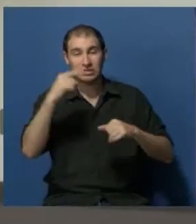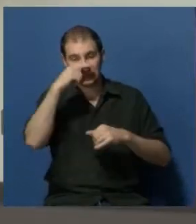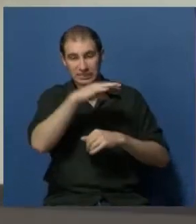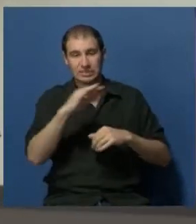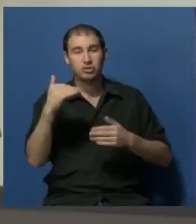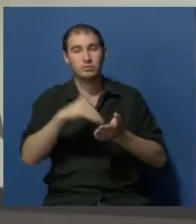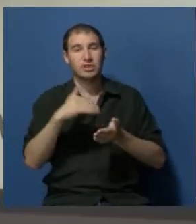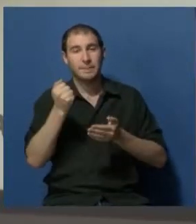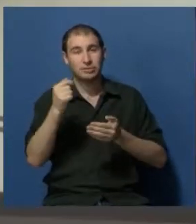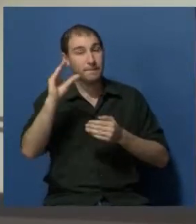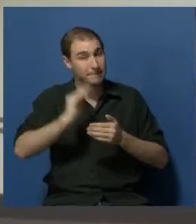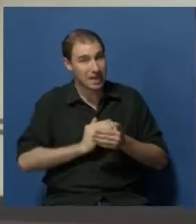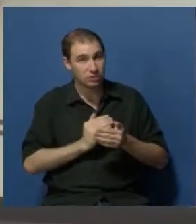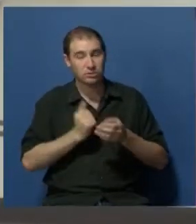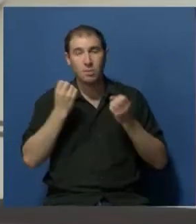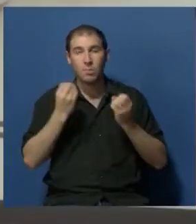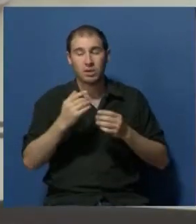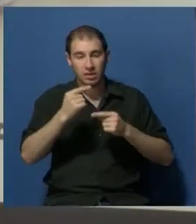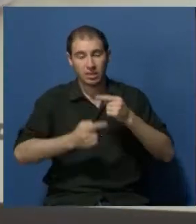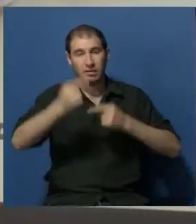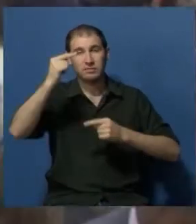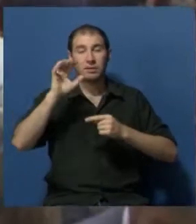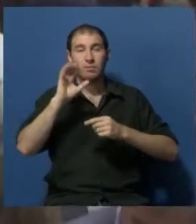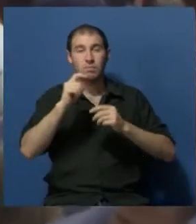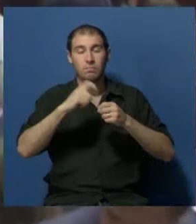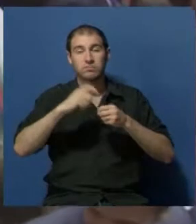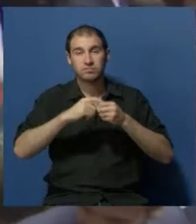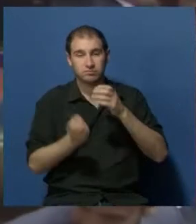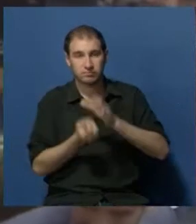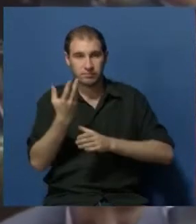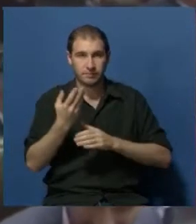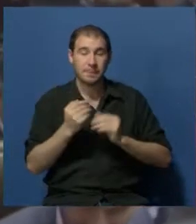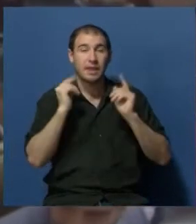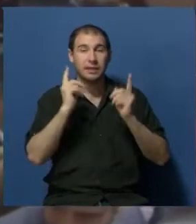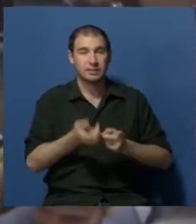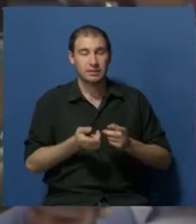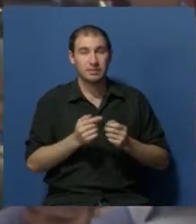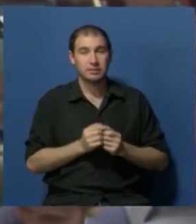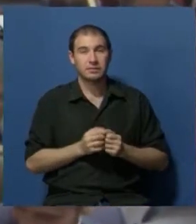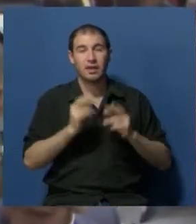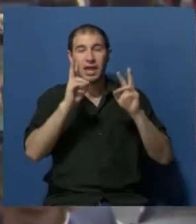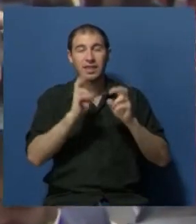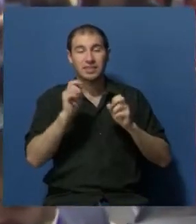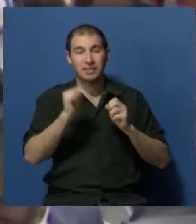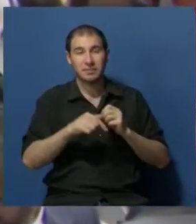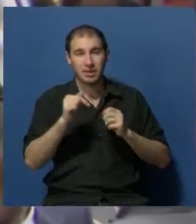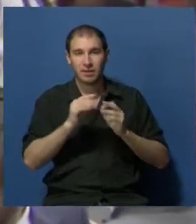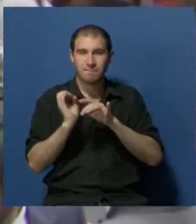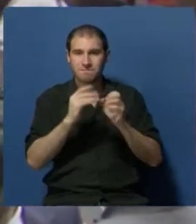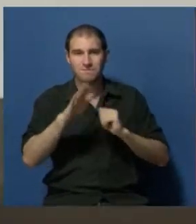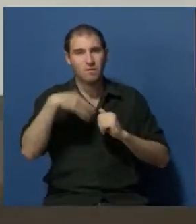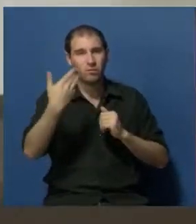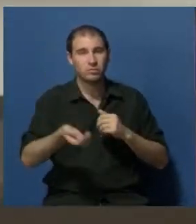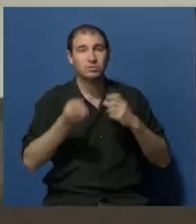menos de pesos por el diferencial de la producción de combustible. También hay una cuestión que va a generar polémica más